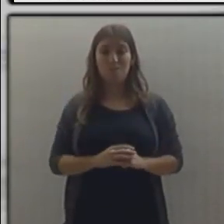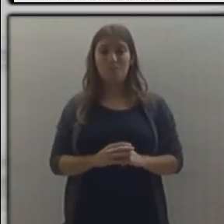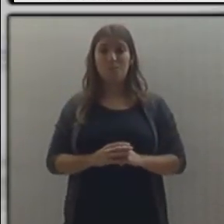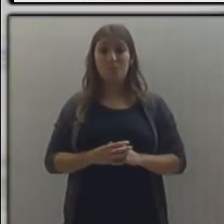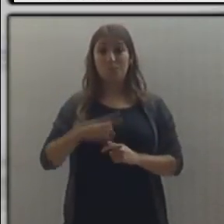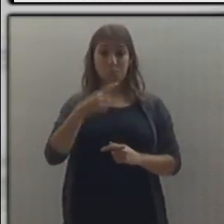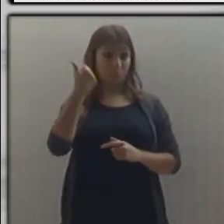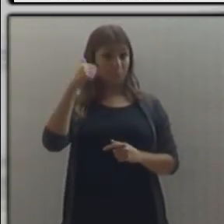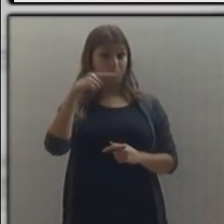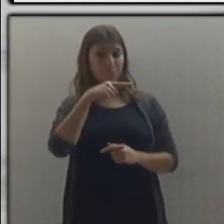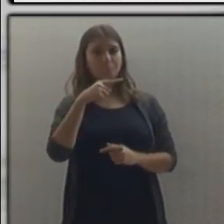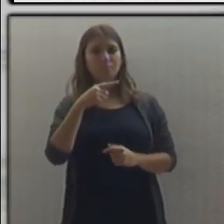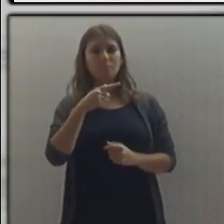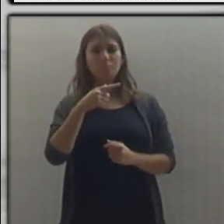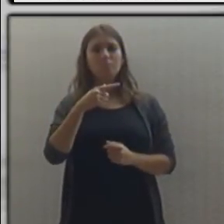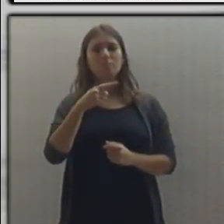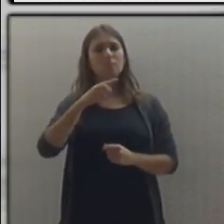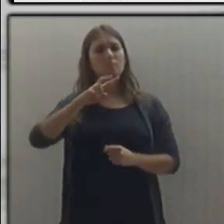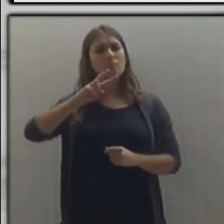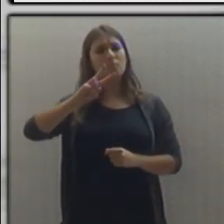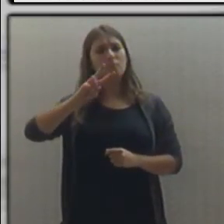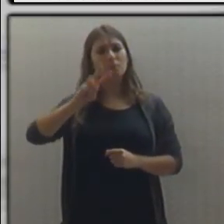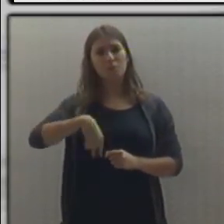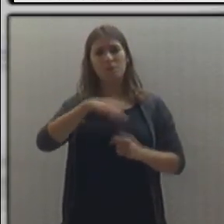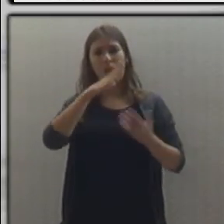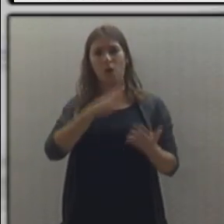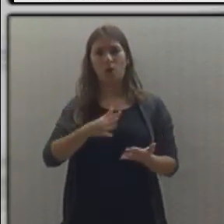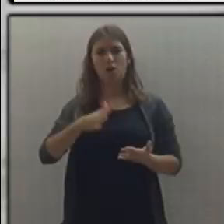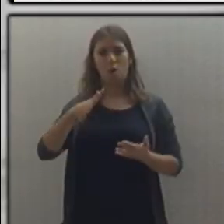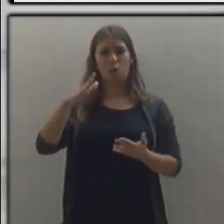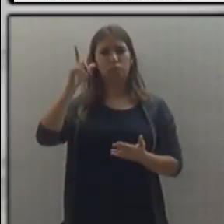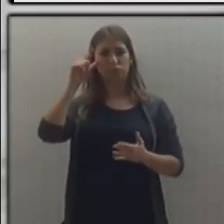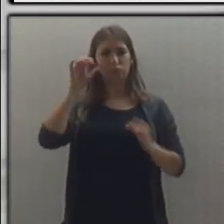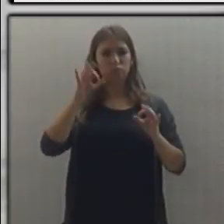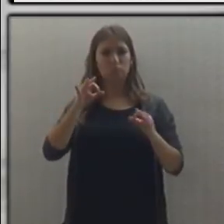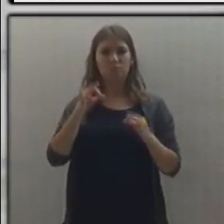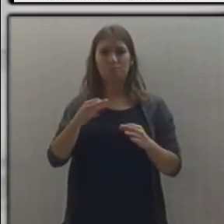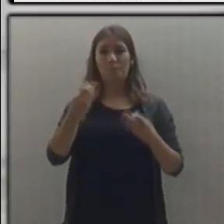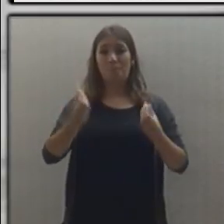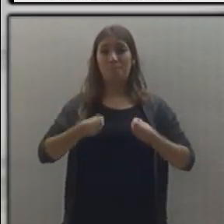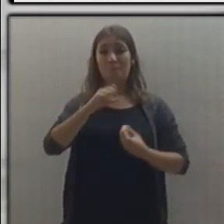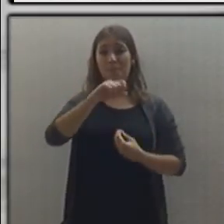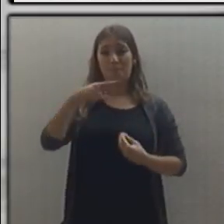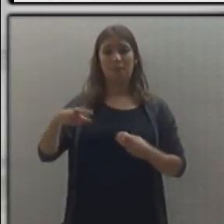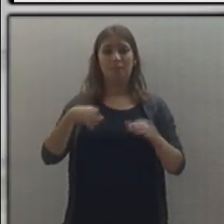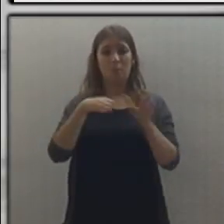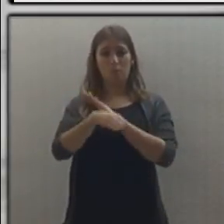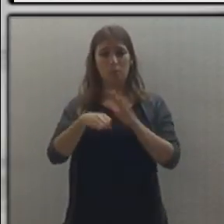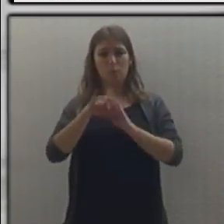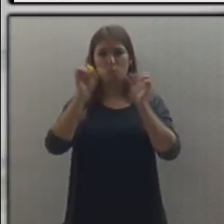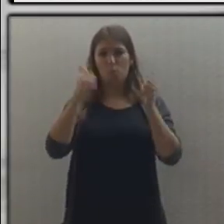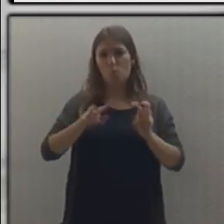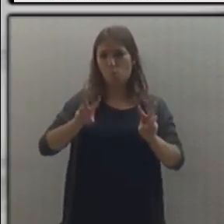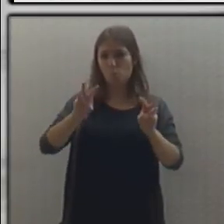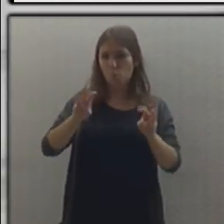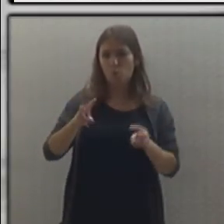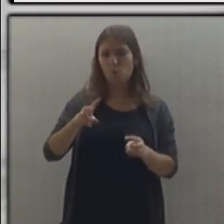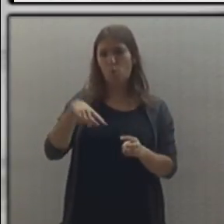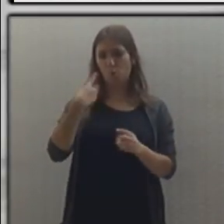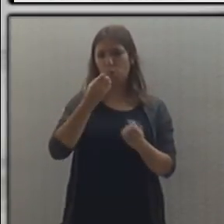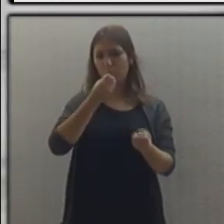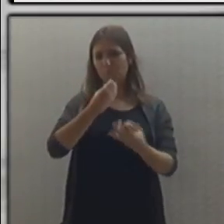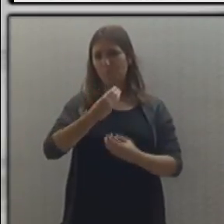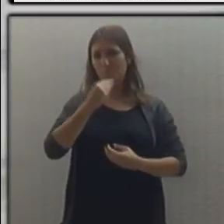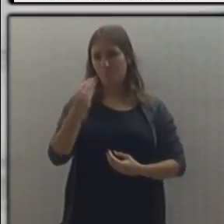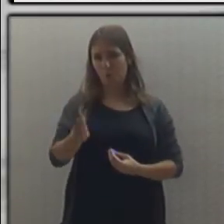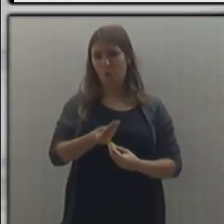Y él nos va a, bueno, está haciendo un doctorado sobre viviendas accesibles o sobre nuevos modelos de vivienda, nos lo va a explicar él